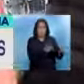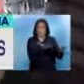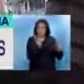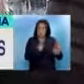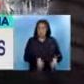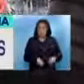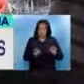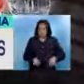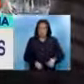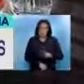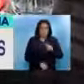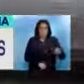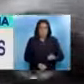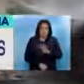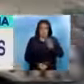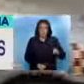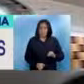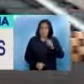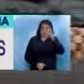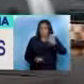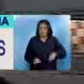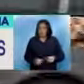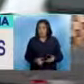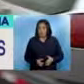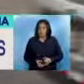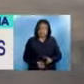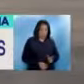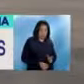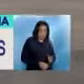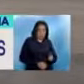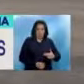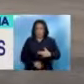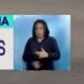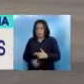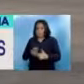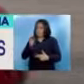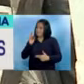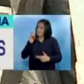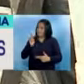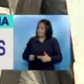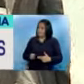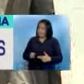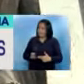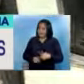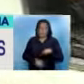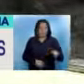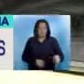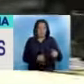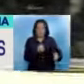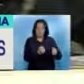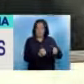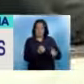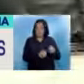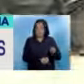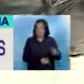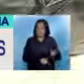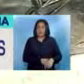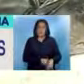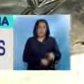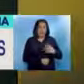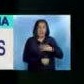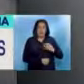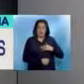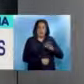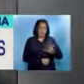están 20, 40 policías. Un giro a la izquierda que está prohibido y sin embargo, el conductor Mauro Sáenz Solís, de